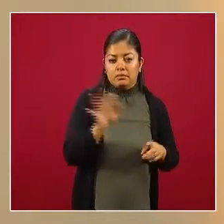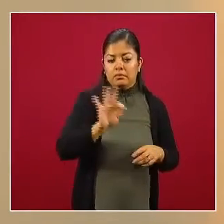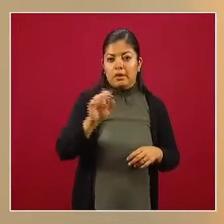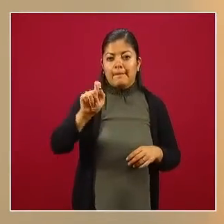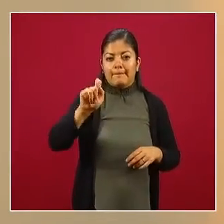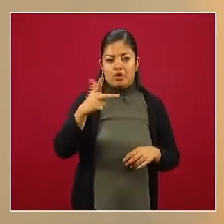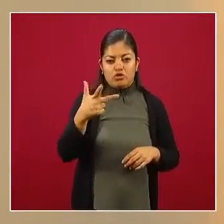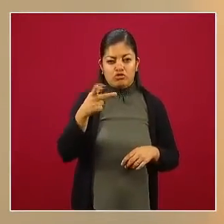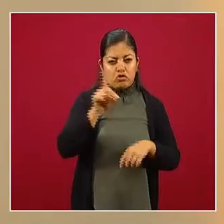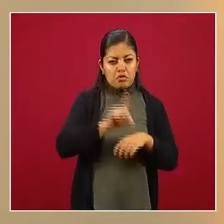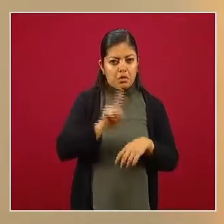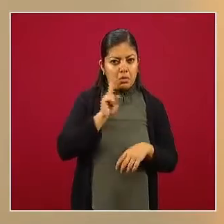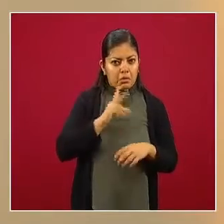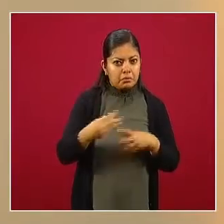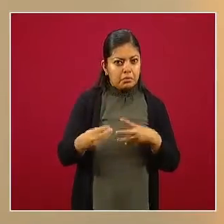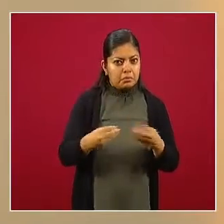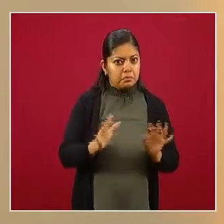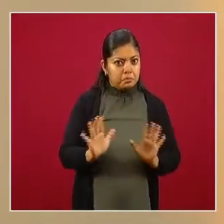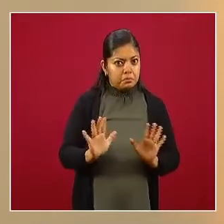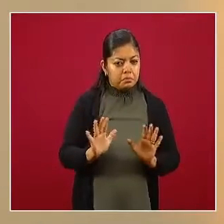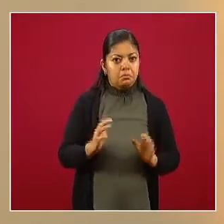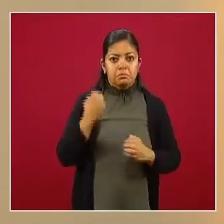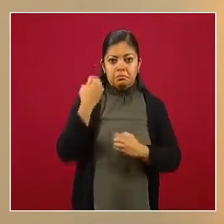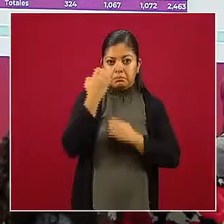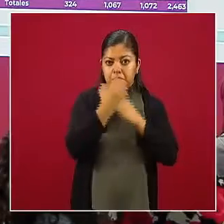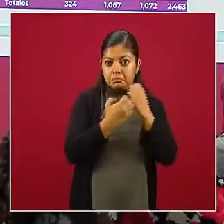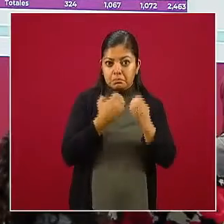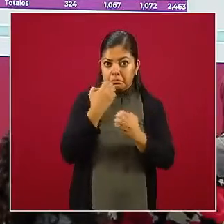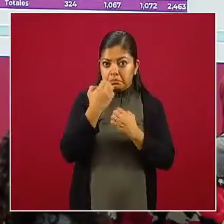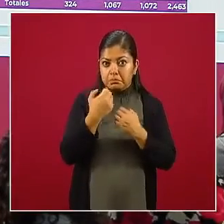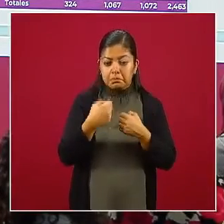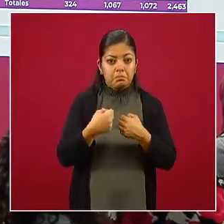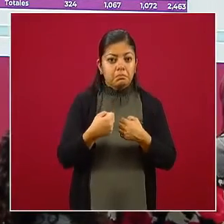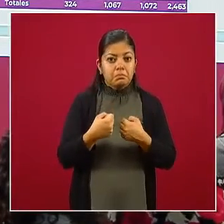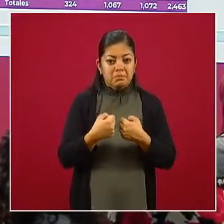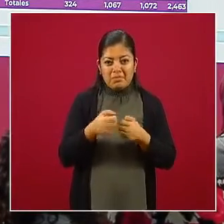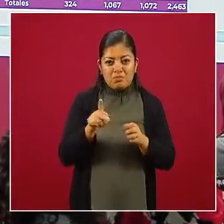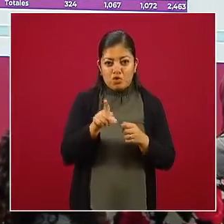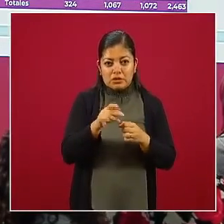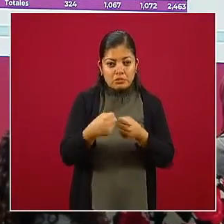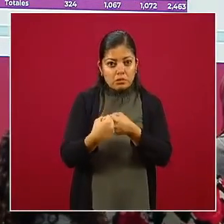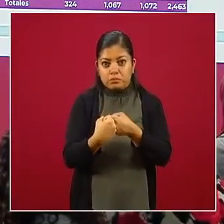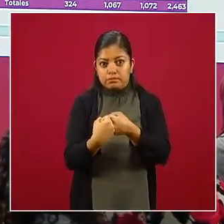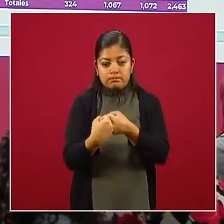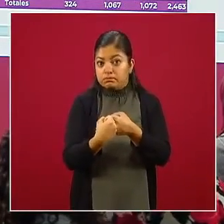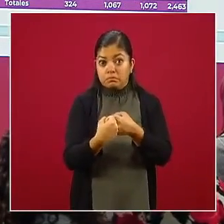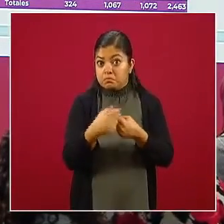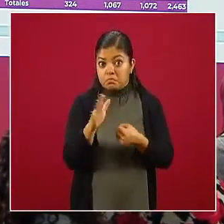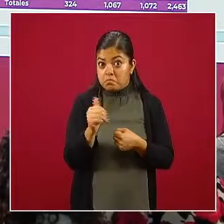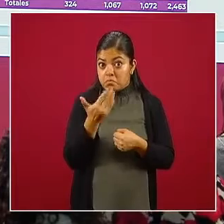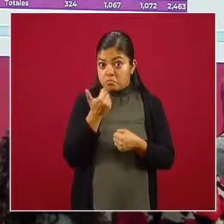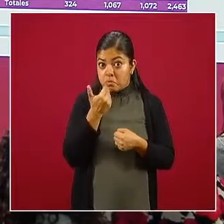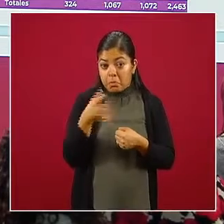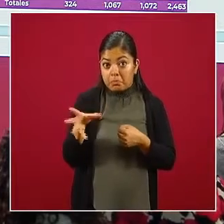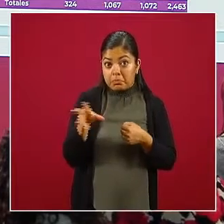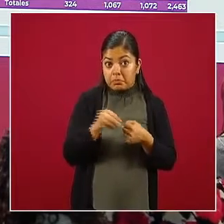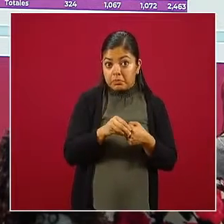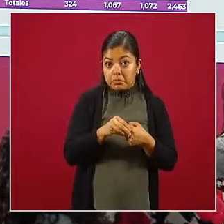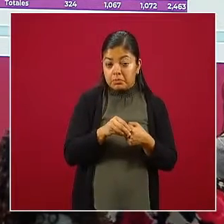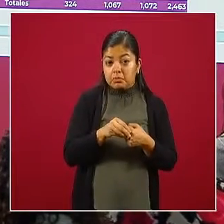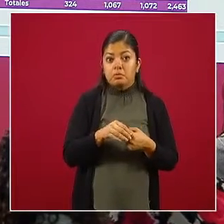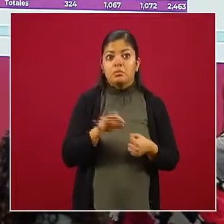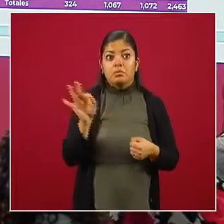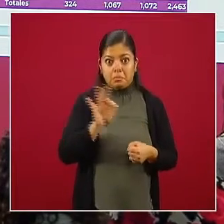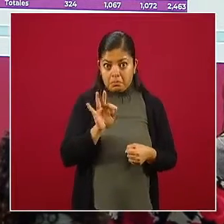vamos a observar, en un momento dado, no tenemos una fecha preespecificada, pudiéramos ver que si hay una